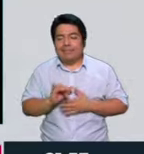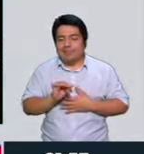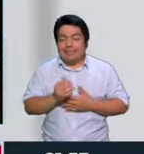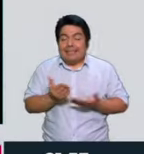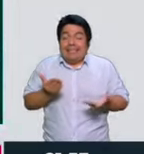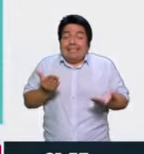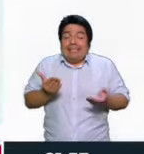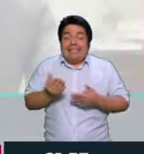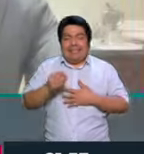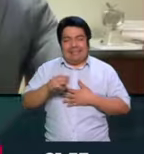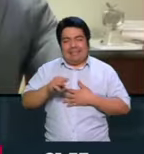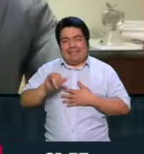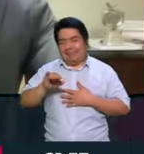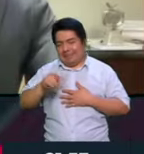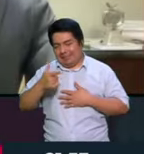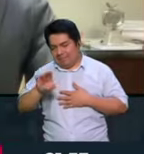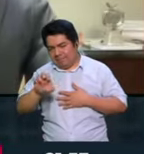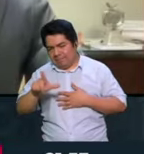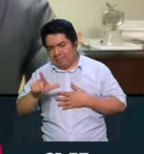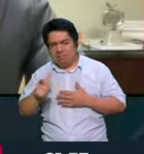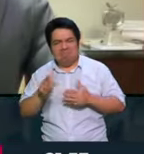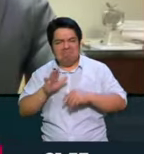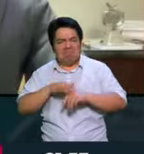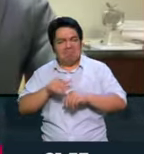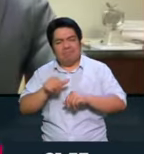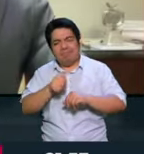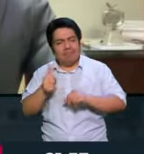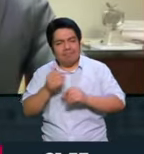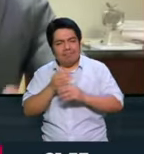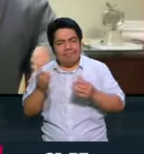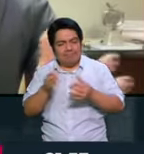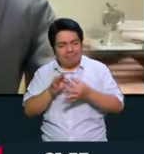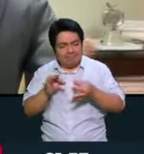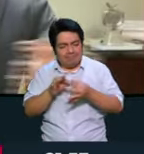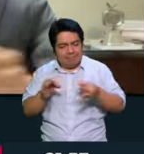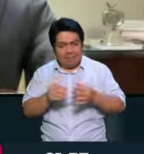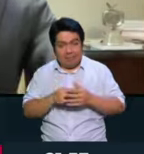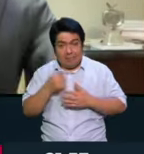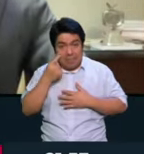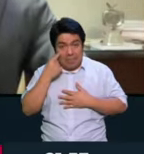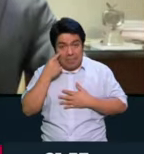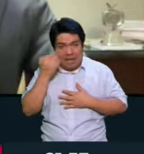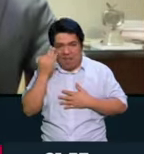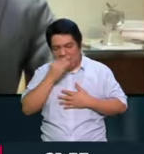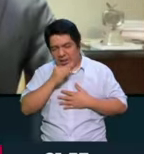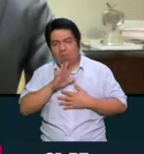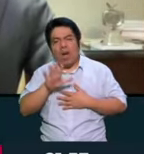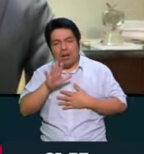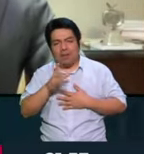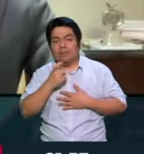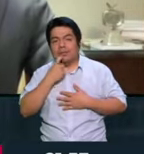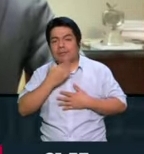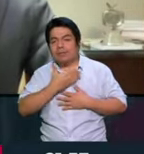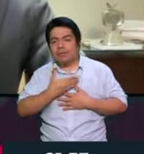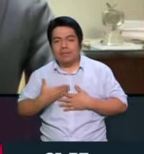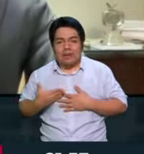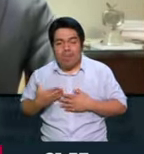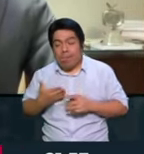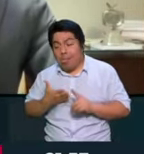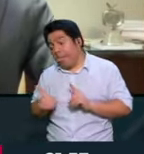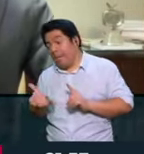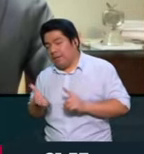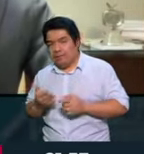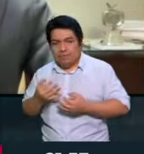bueno, Miguel, ¿qué más tienes para nosotros esta semana? Cuéntanos. Bueno, es falso que el presidente López Obrador amagó con